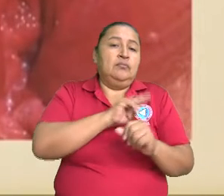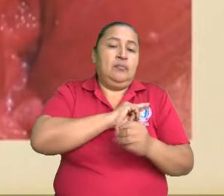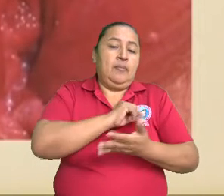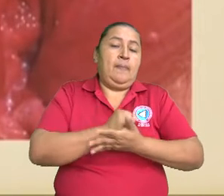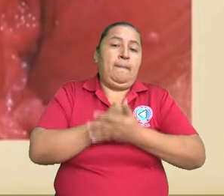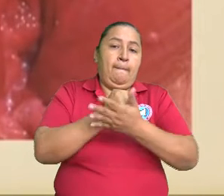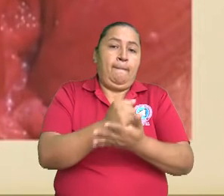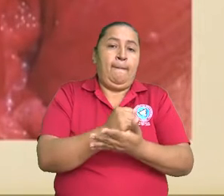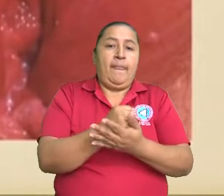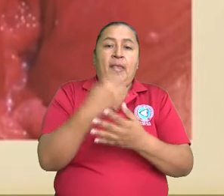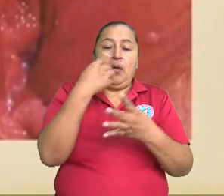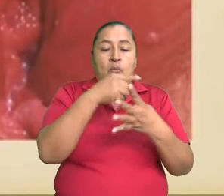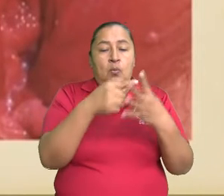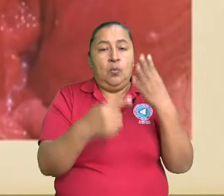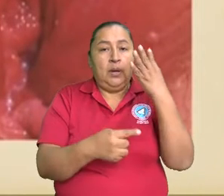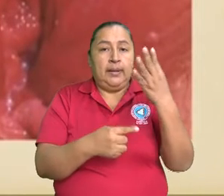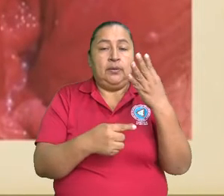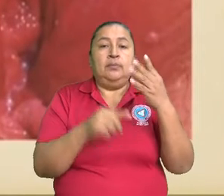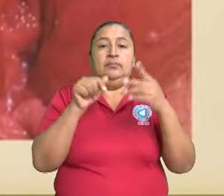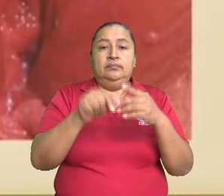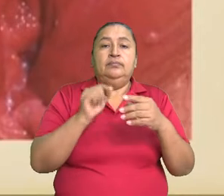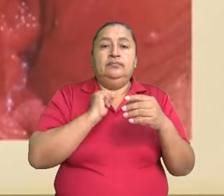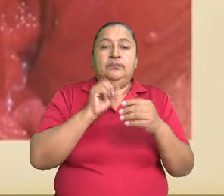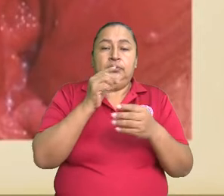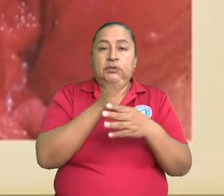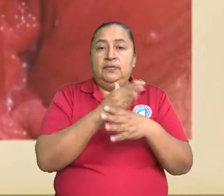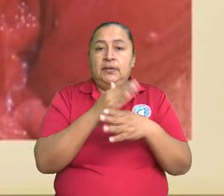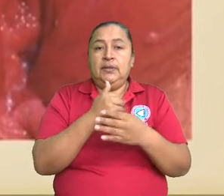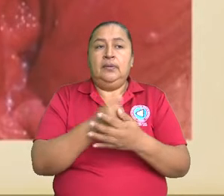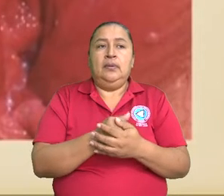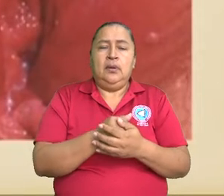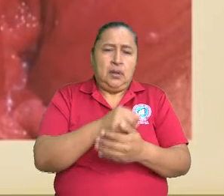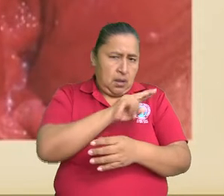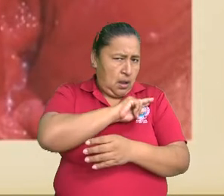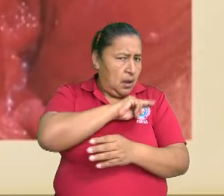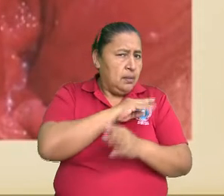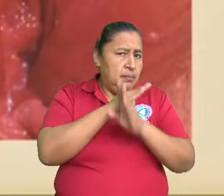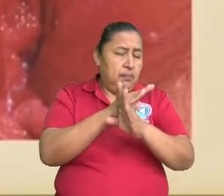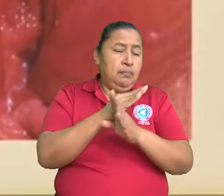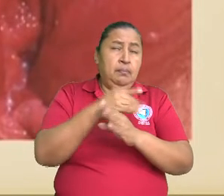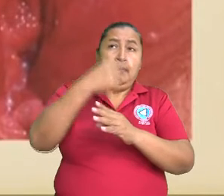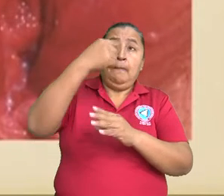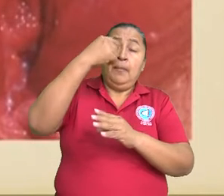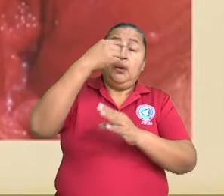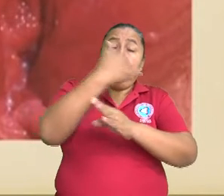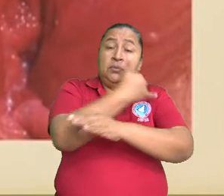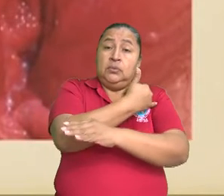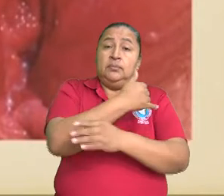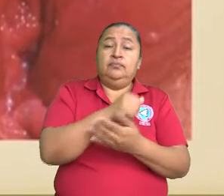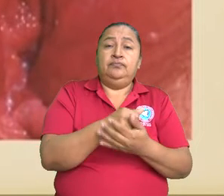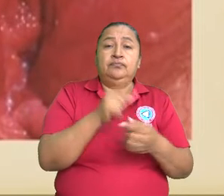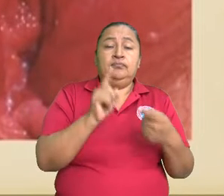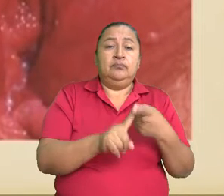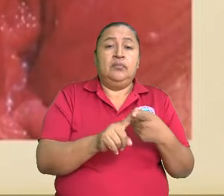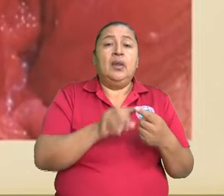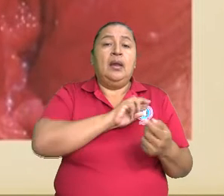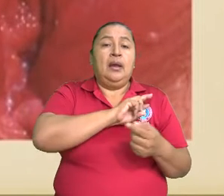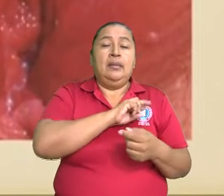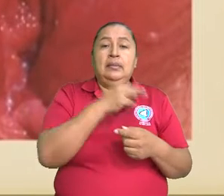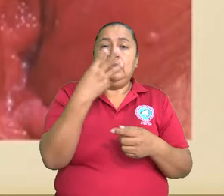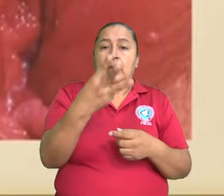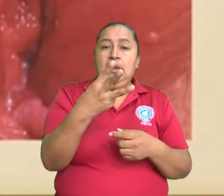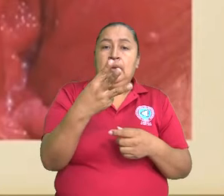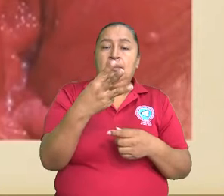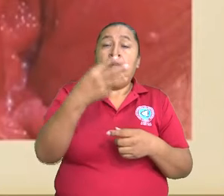ayudan a esos cuatro serotipos más frecuentes que tenemos. ¿La vacuna? ¿Cuál es exactamente? ¿Qué tipo de vacuna? Hay tres que